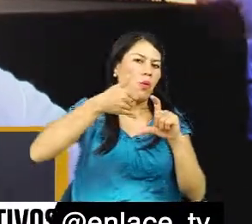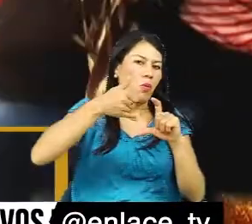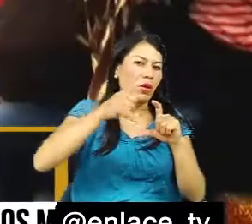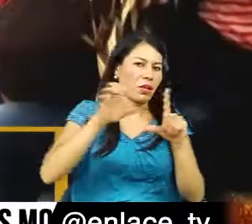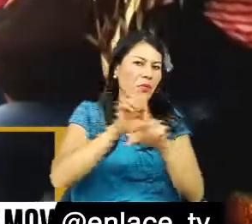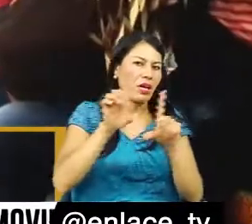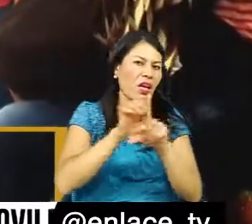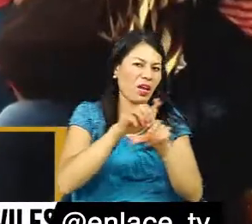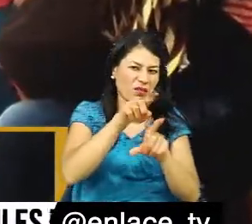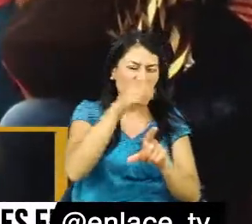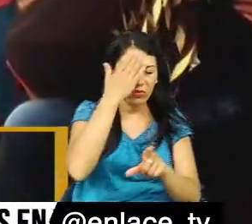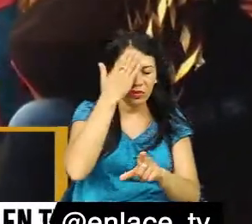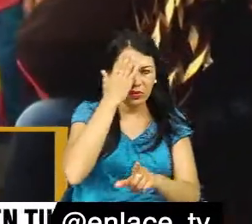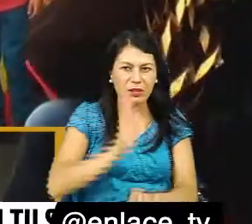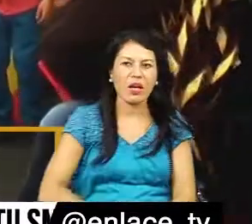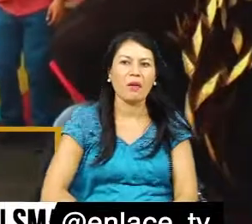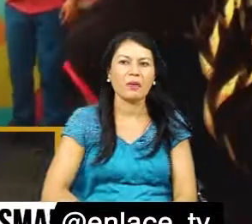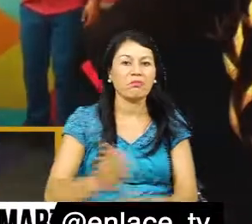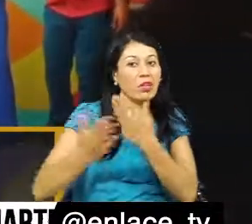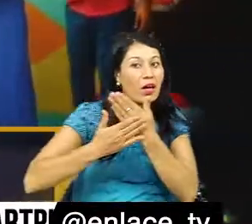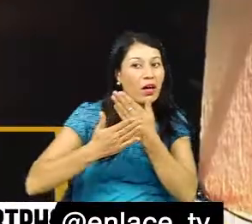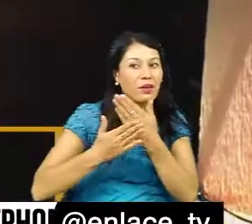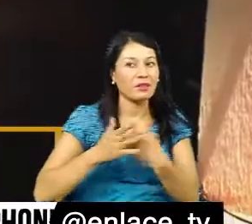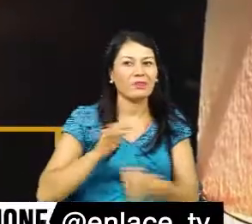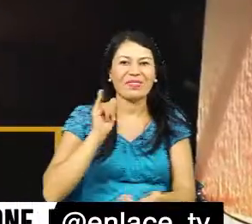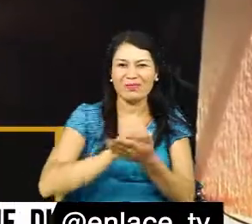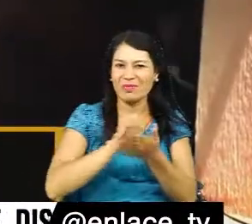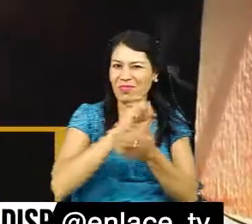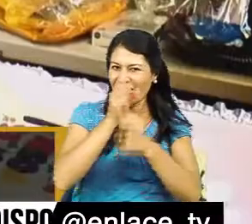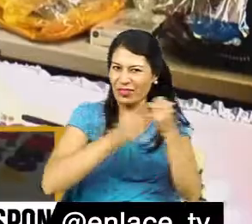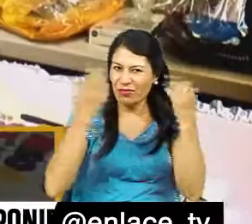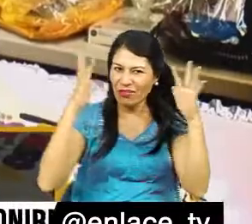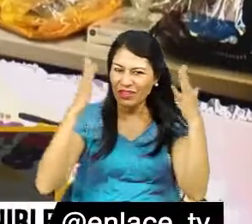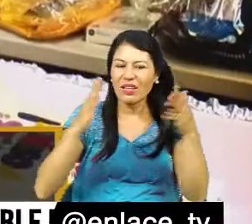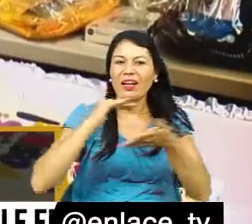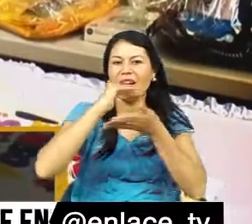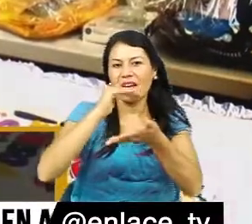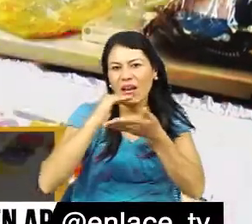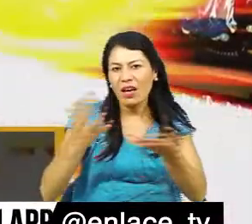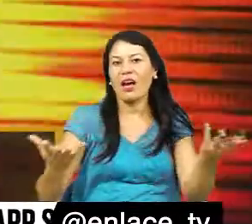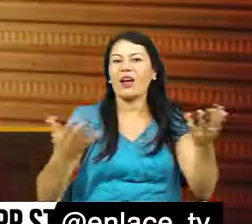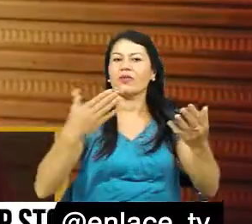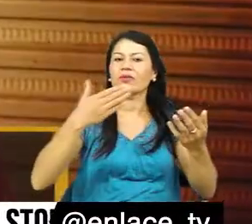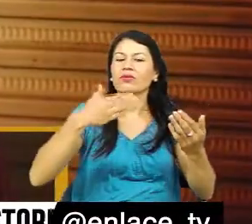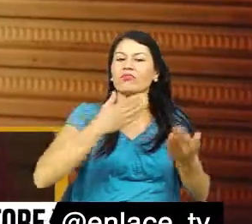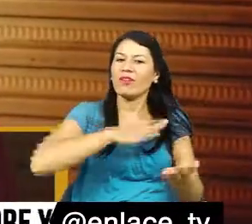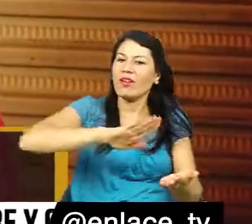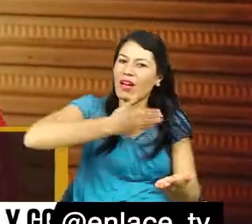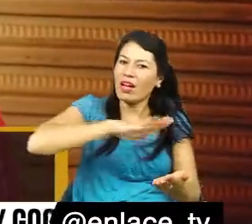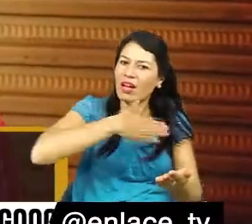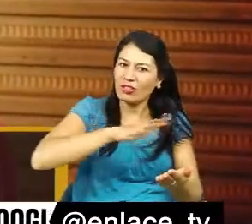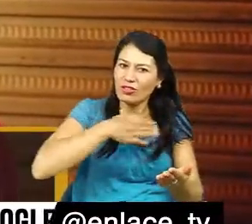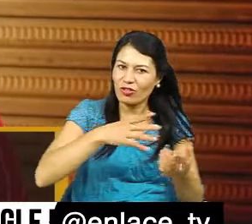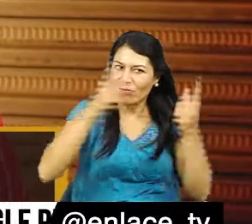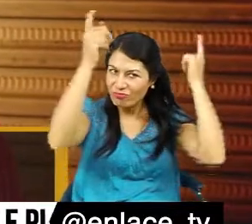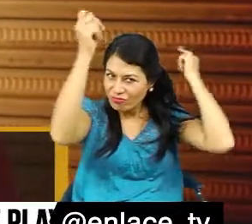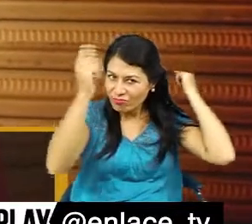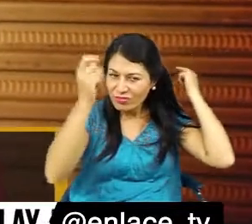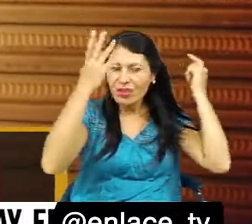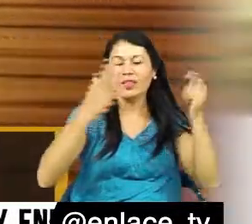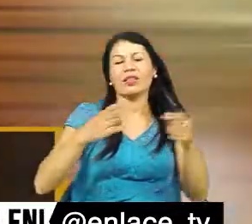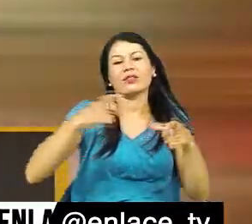tienen. Como en toda celebración de cumpleaños, hubo regalos, serenata y torta. Parece interesante porque es una importancia para